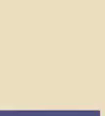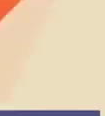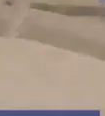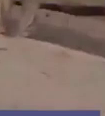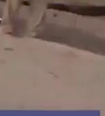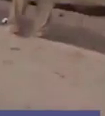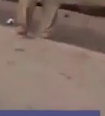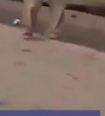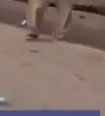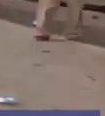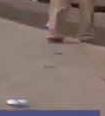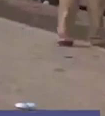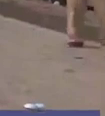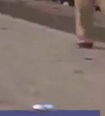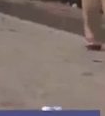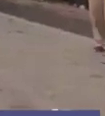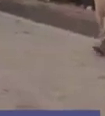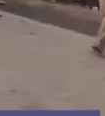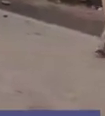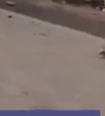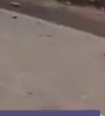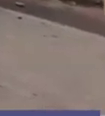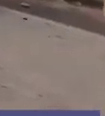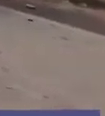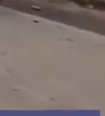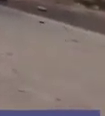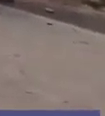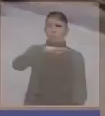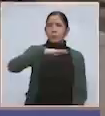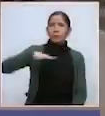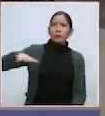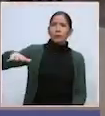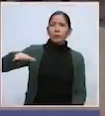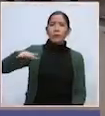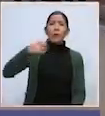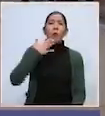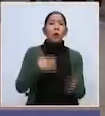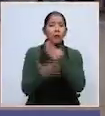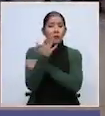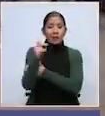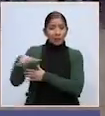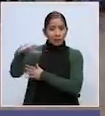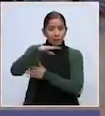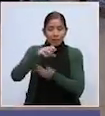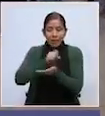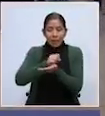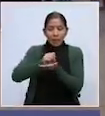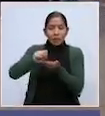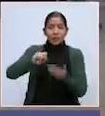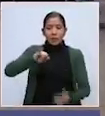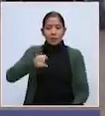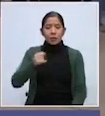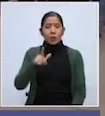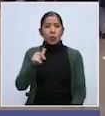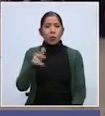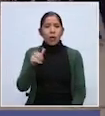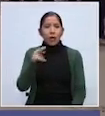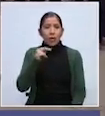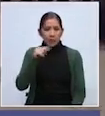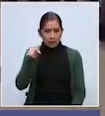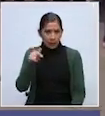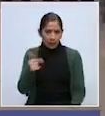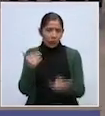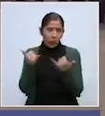que la temperatura en esta población ha amanecido con una temperatura de 21 grados, se registrará una máxima de 32 y